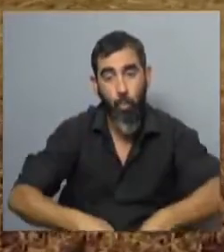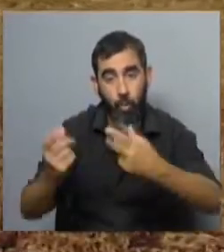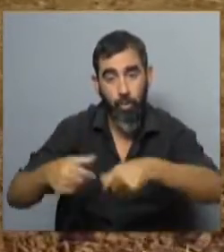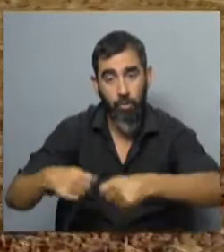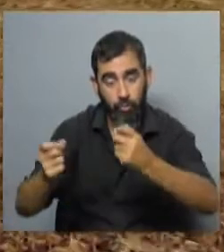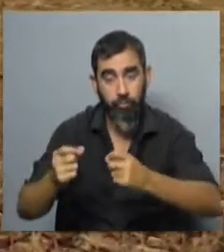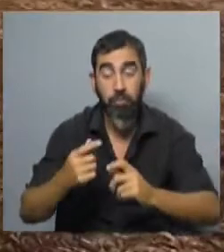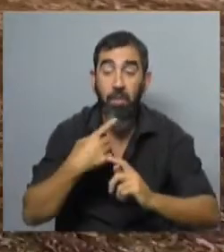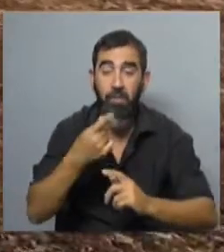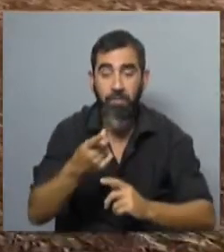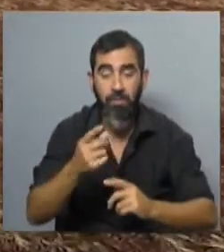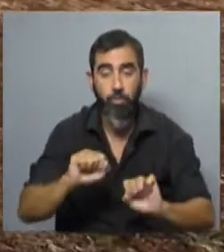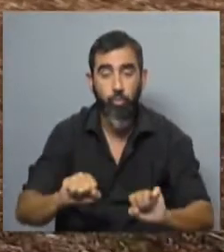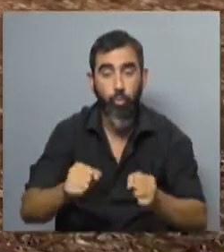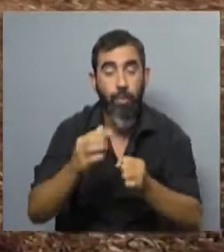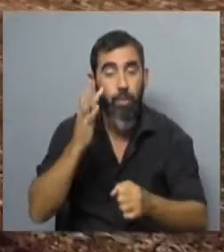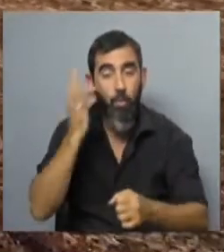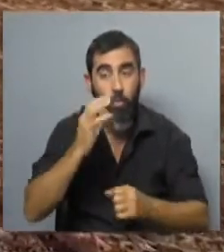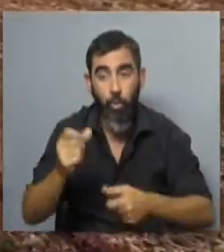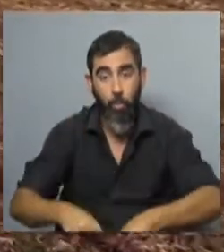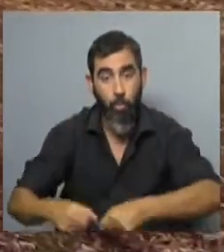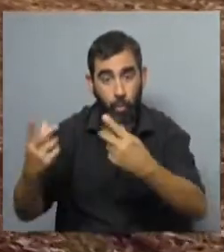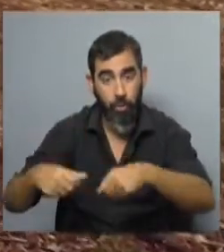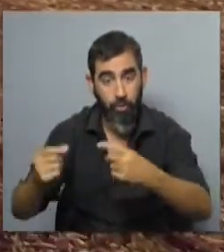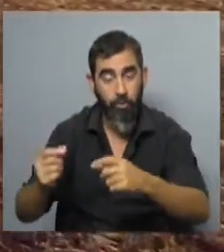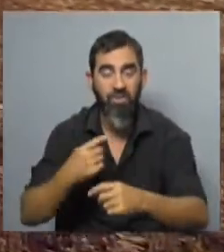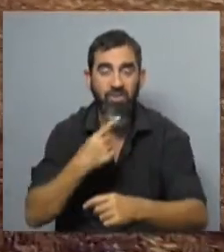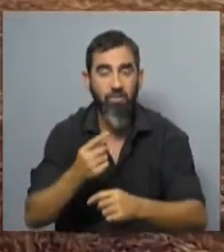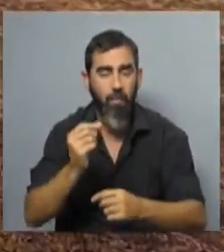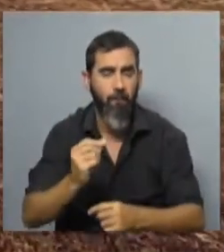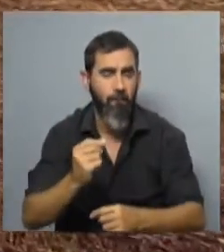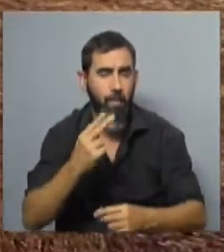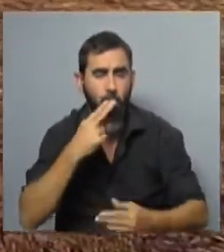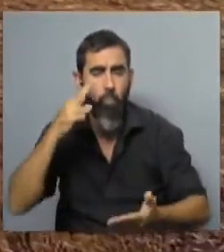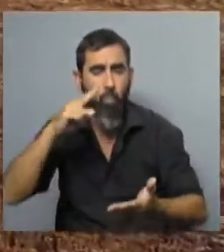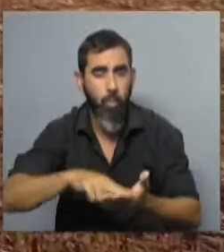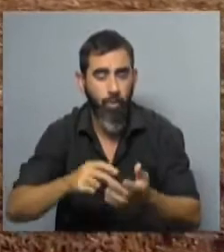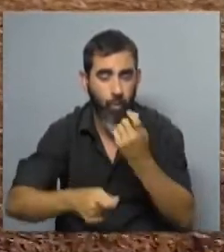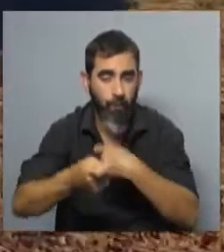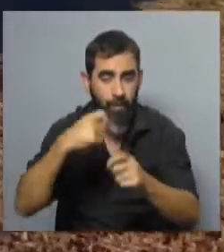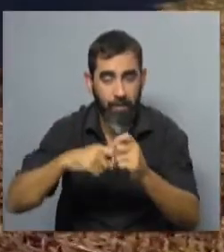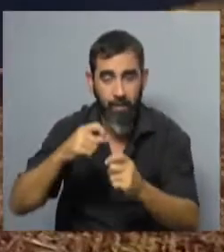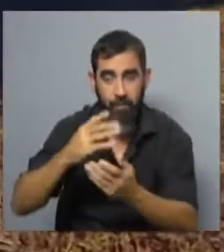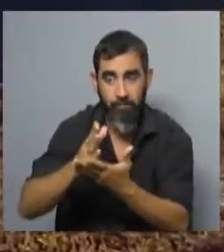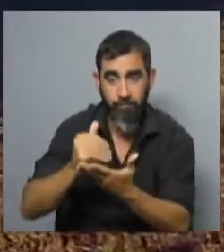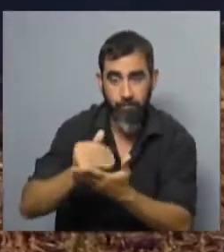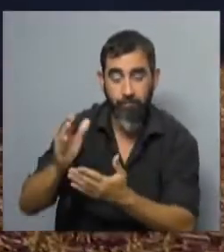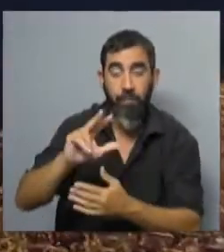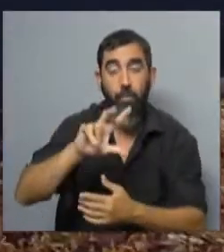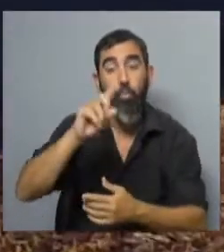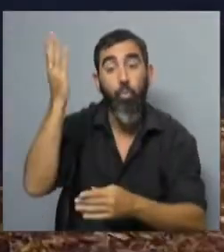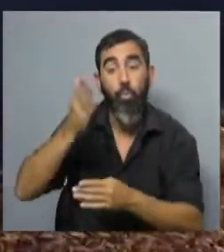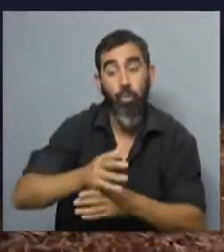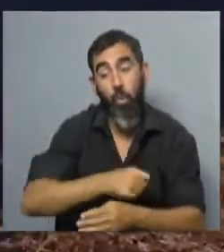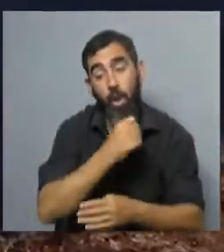sector consideran que la suspensión temporal de exportaciones servirá para elevar los impuestos a las ventas externas de estos productos del 31%